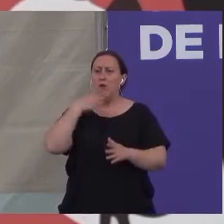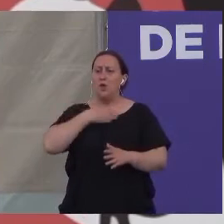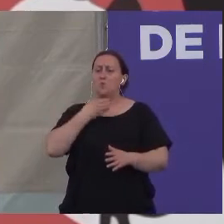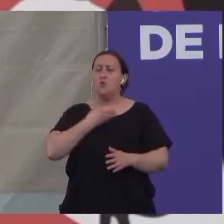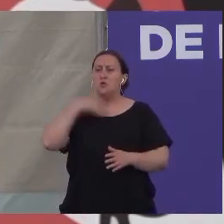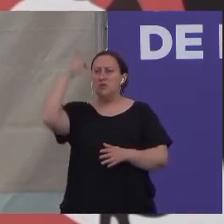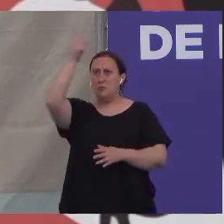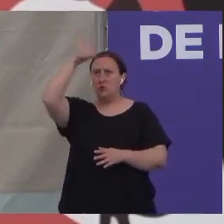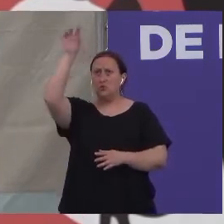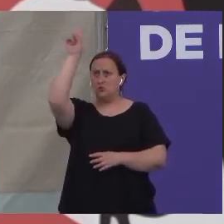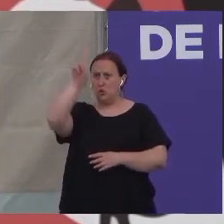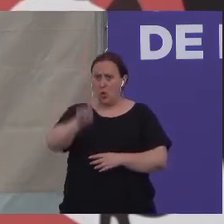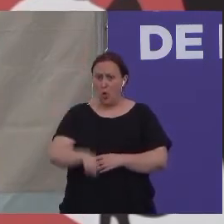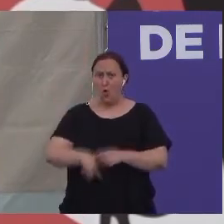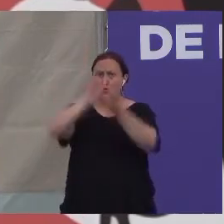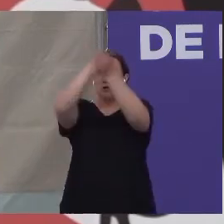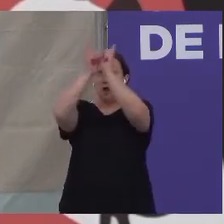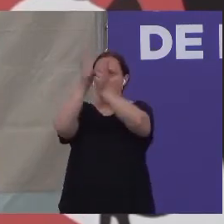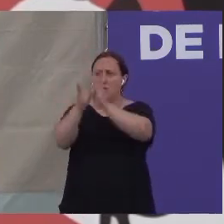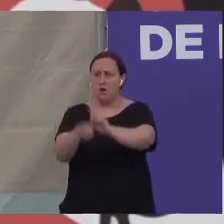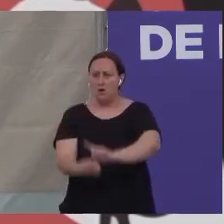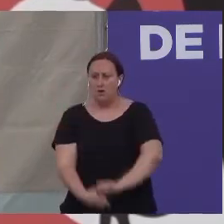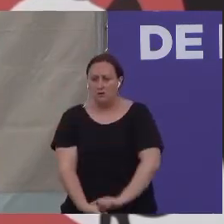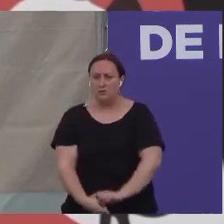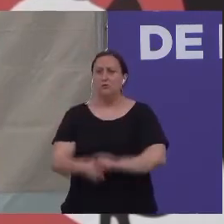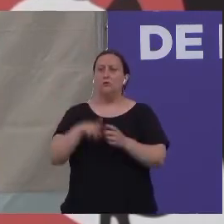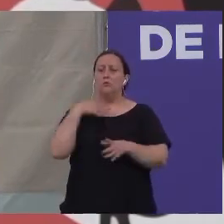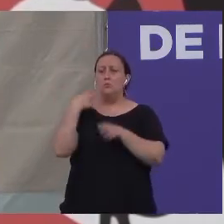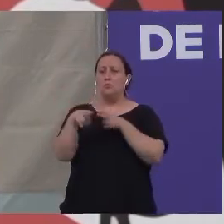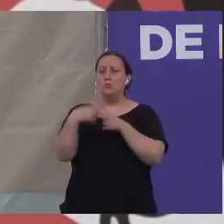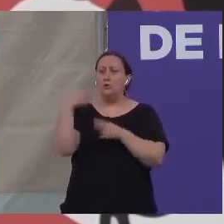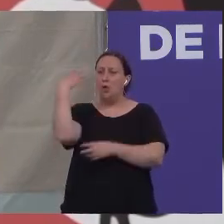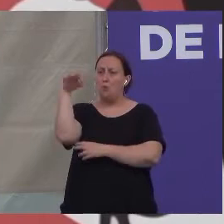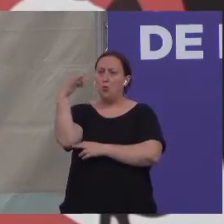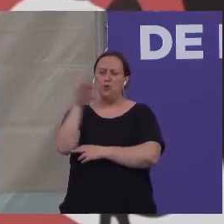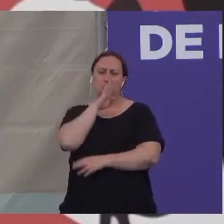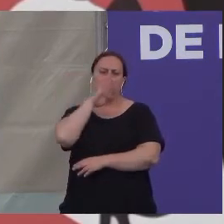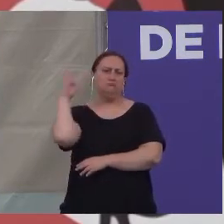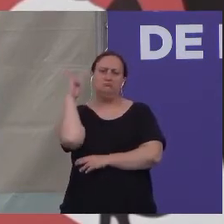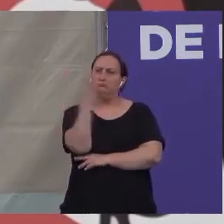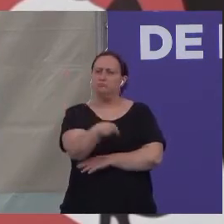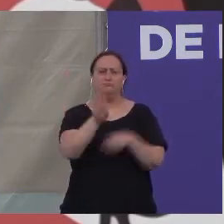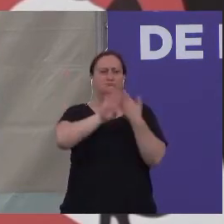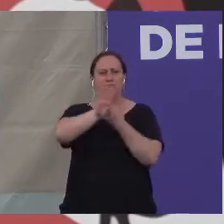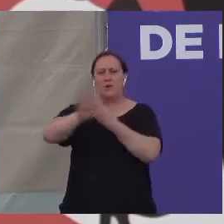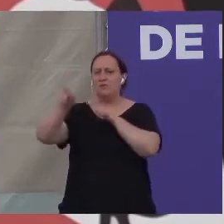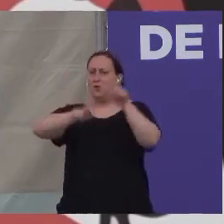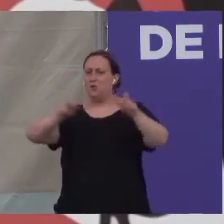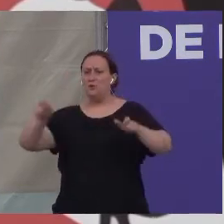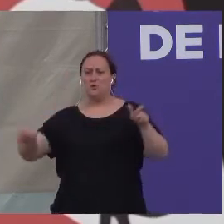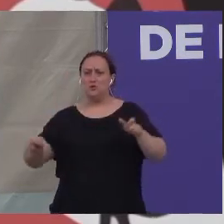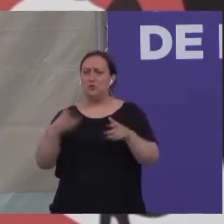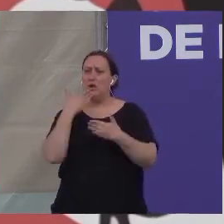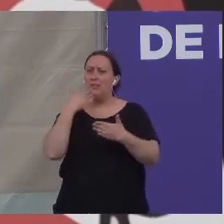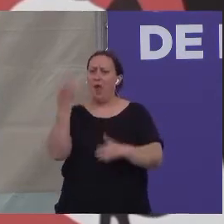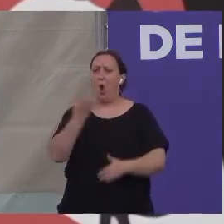nuestra tierra, donde las políticas de Podemos lleguen de una manera directa a nuestros vecinos y vecinas, a través de concejales